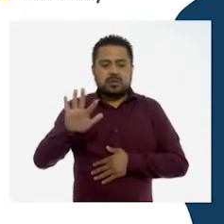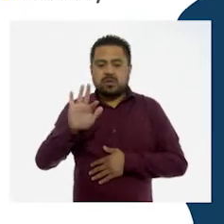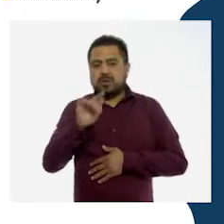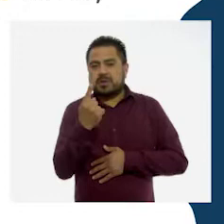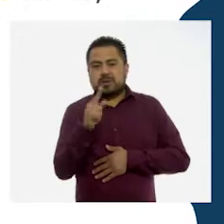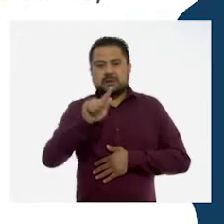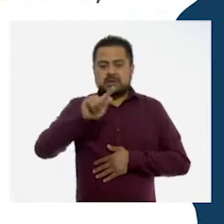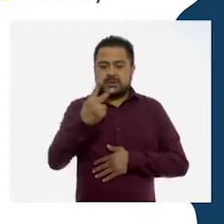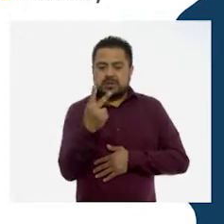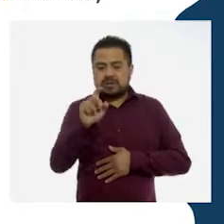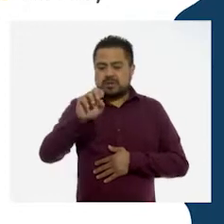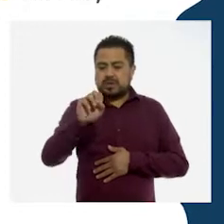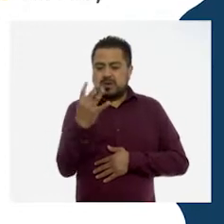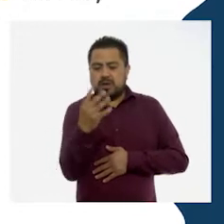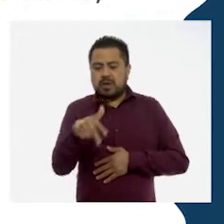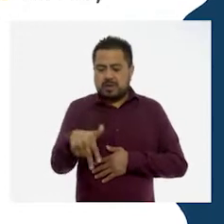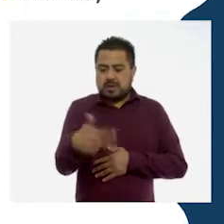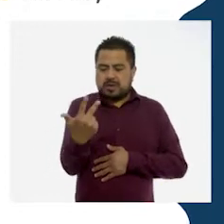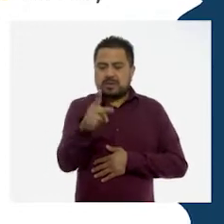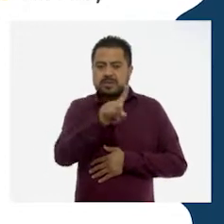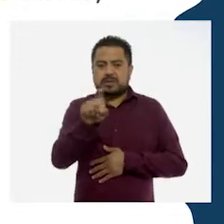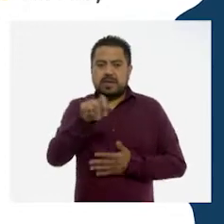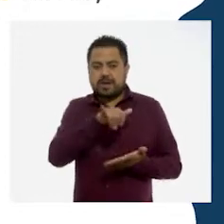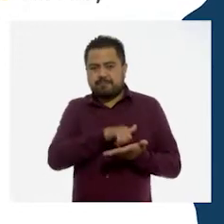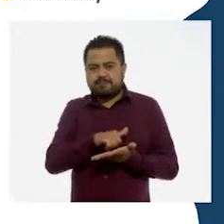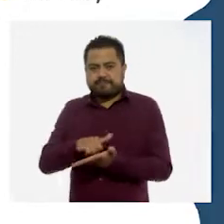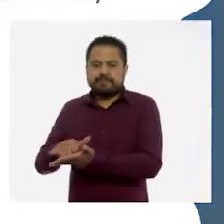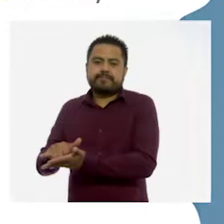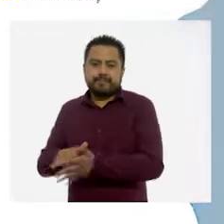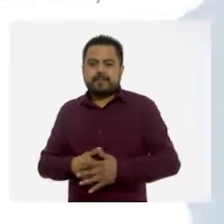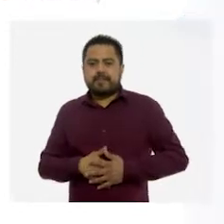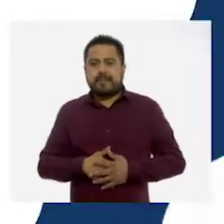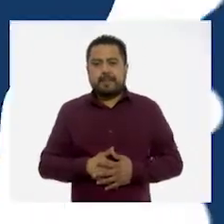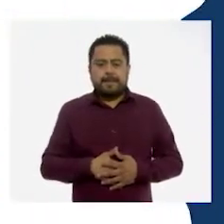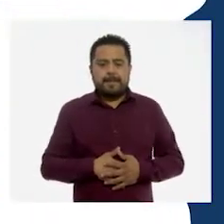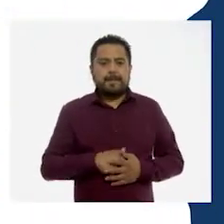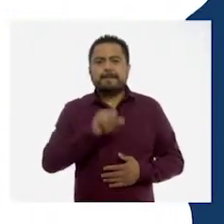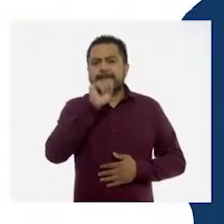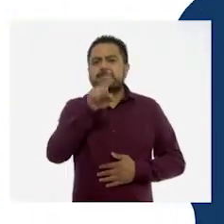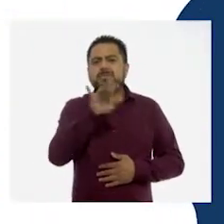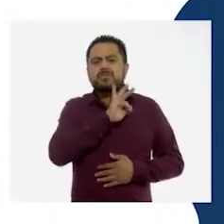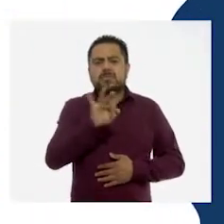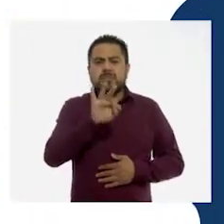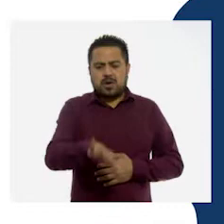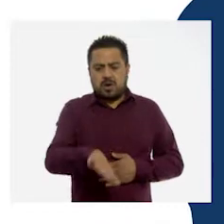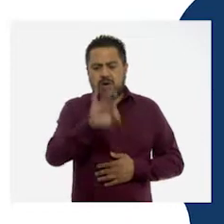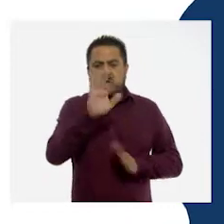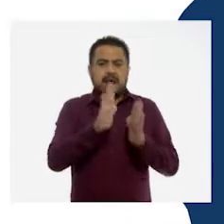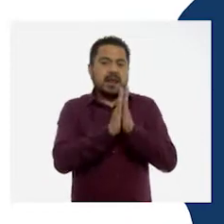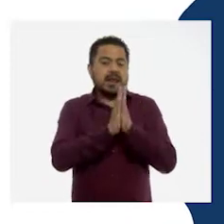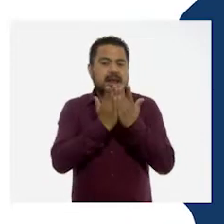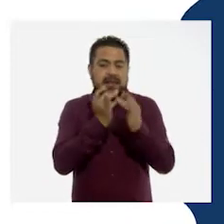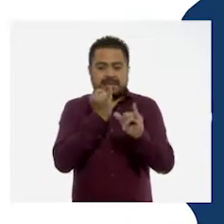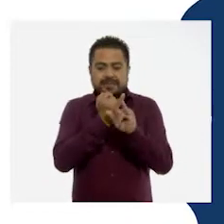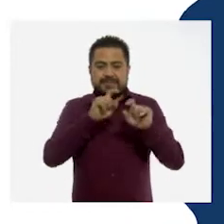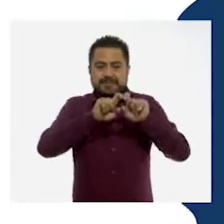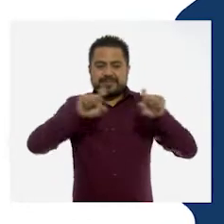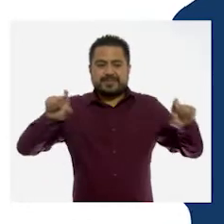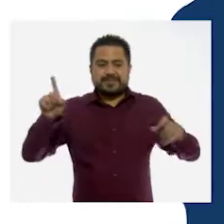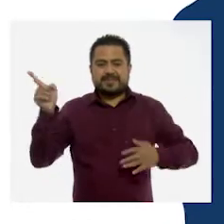5541 72 04 13 con 100 líneas. También puedes encontrar los libros de texto en la